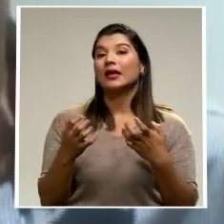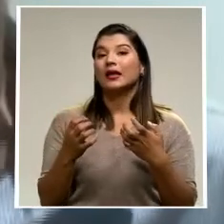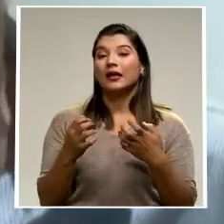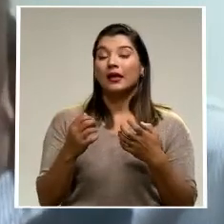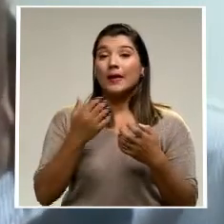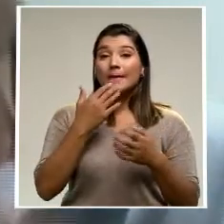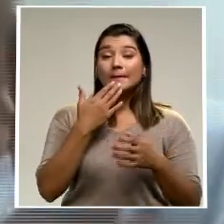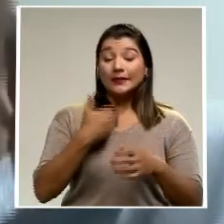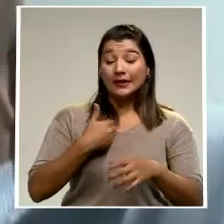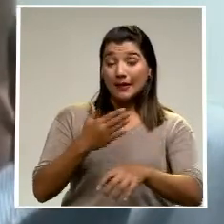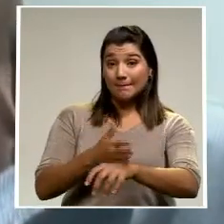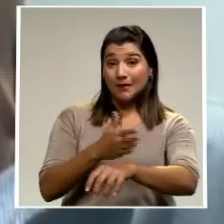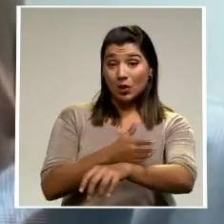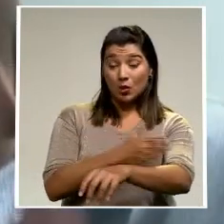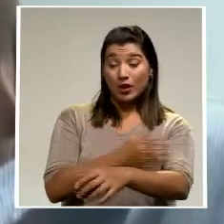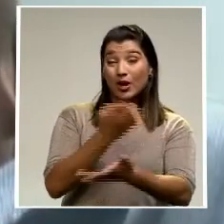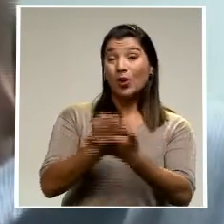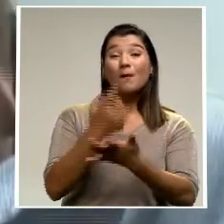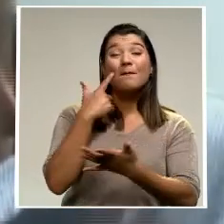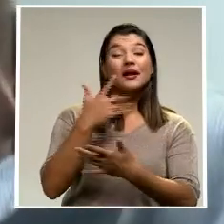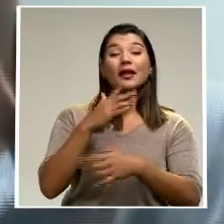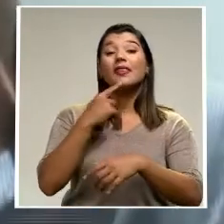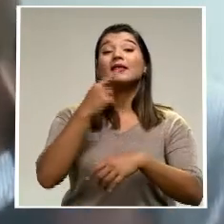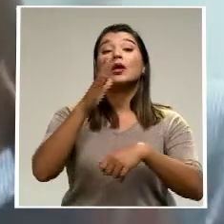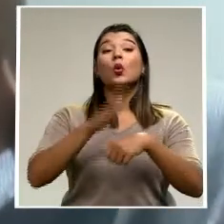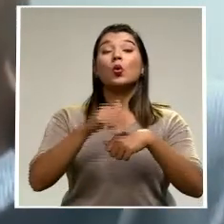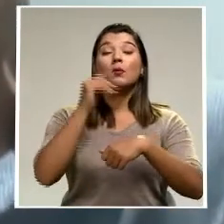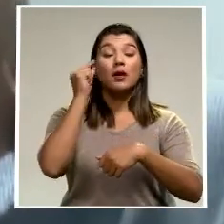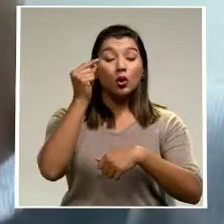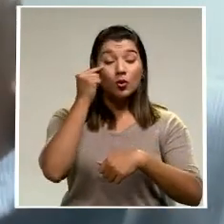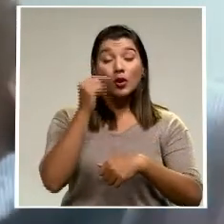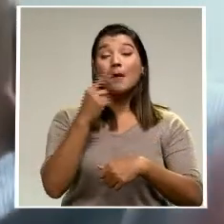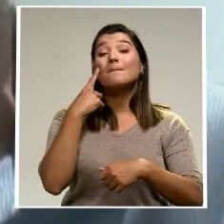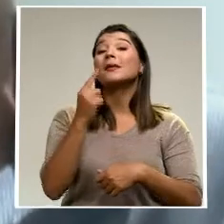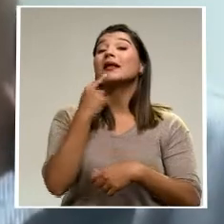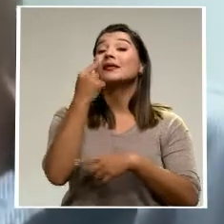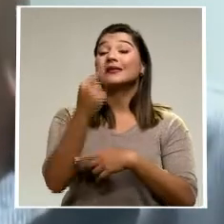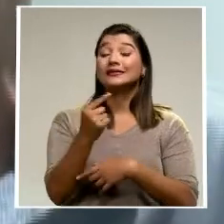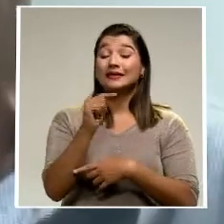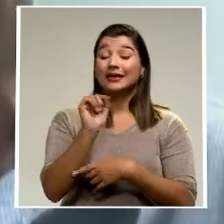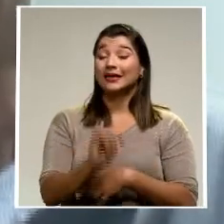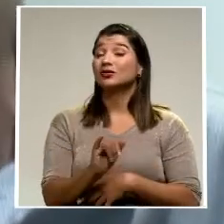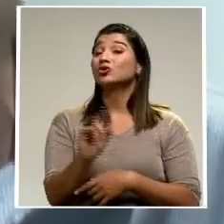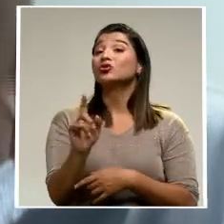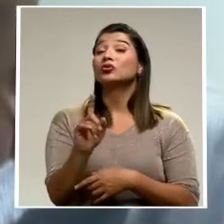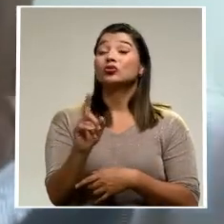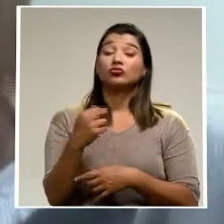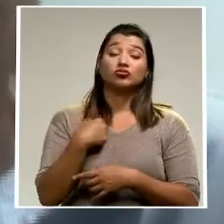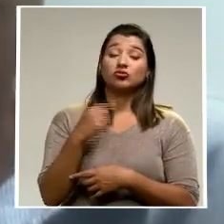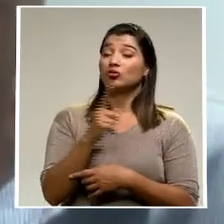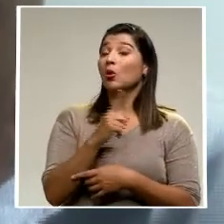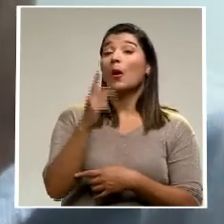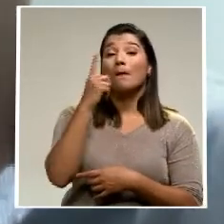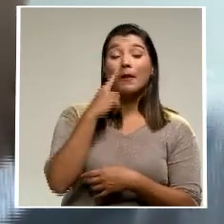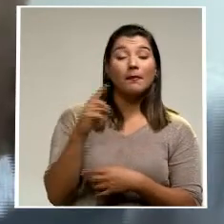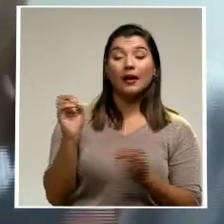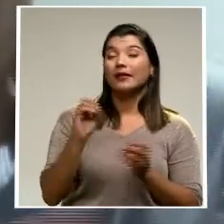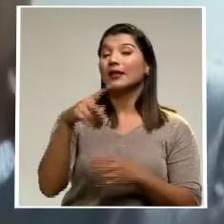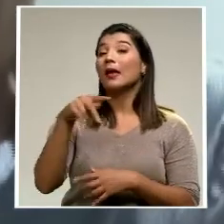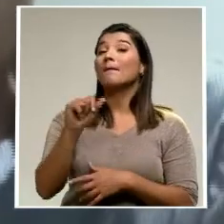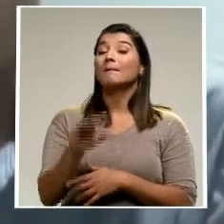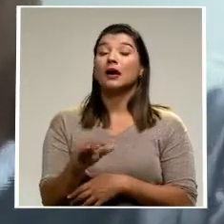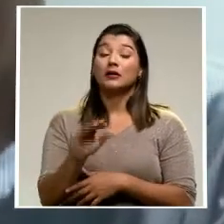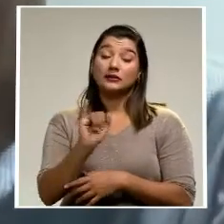económica para culpar al gobierno y para que efectivamente sus fines, y esto no tiene que ser uno ni del PAC, ni de Liberación, ni de nada, simplemente